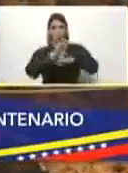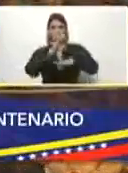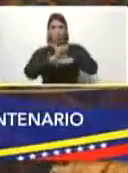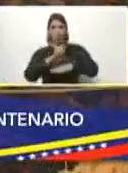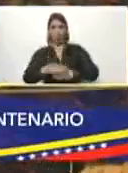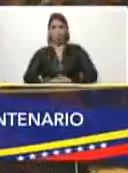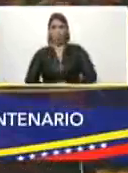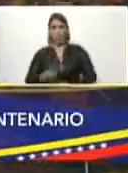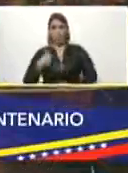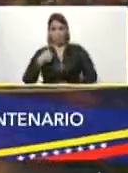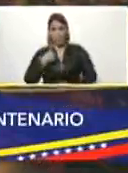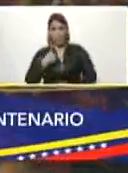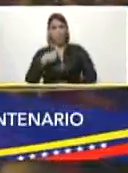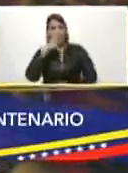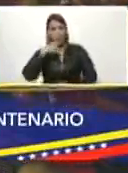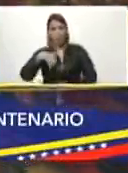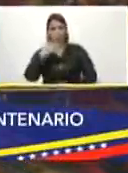de mi pueblo ecuatoriano progresista.